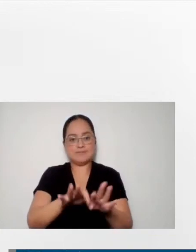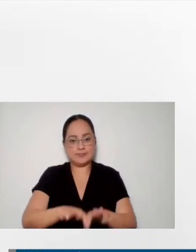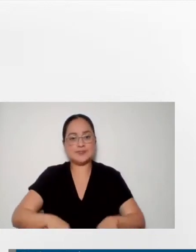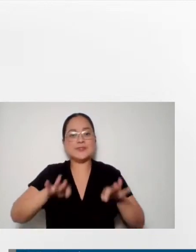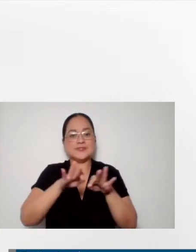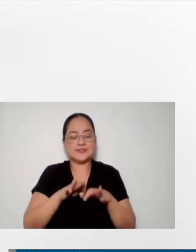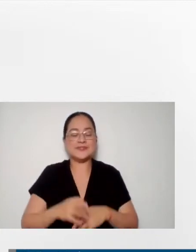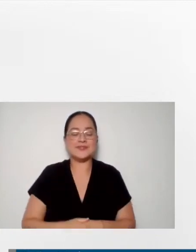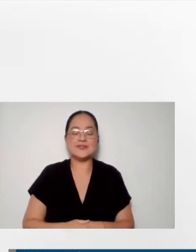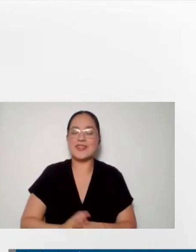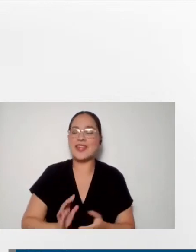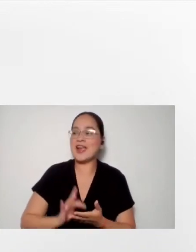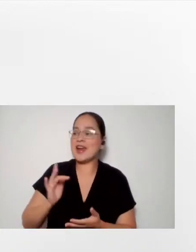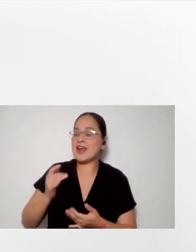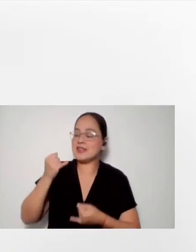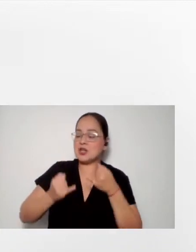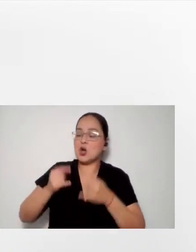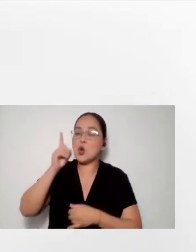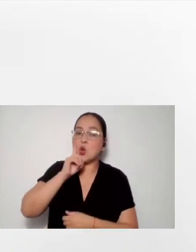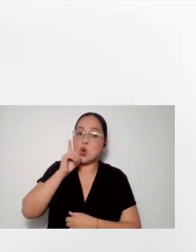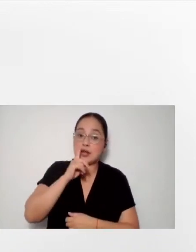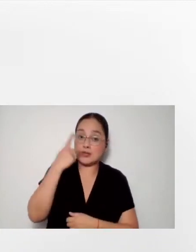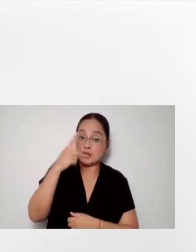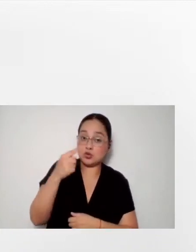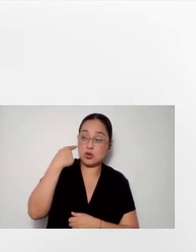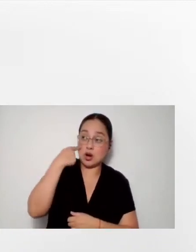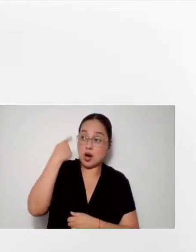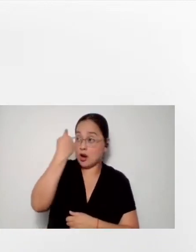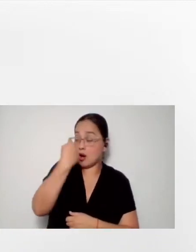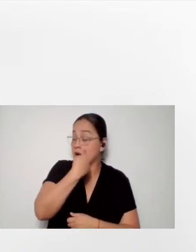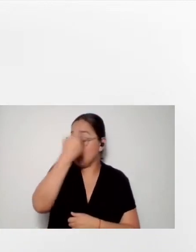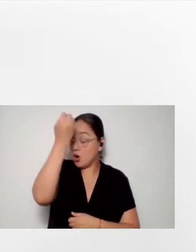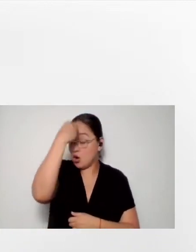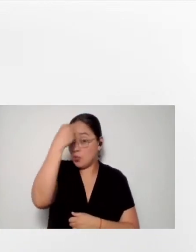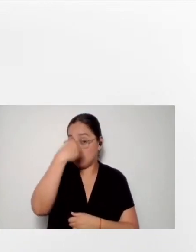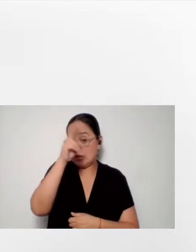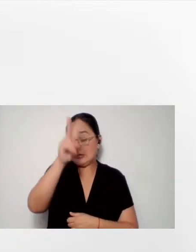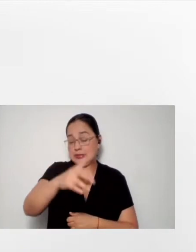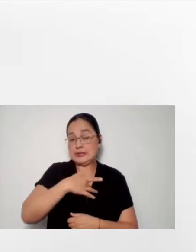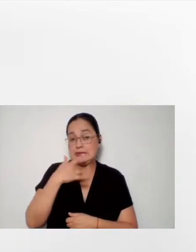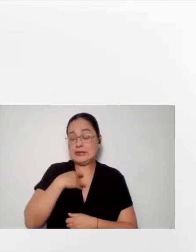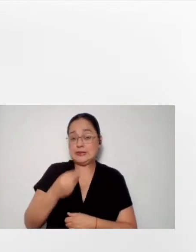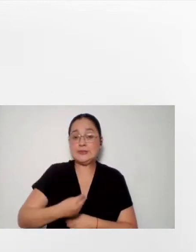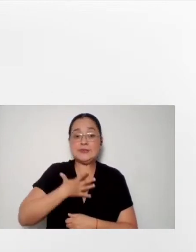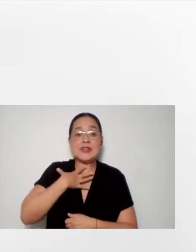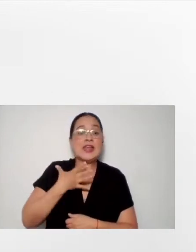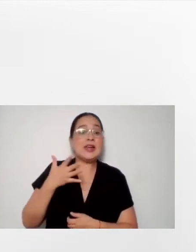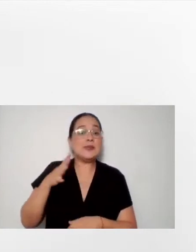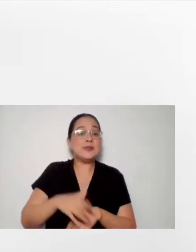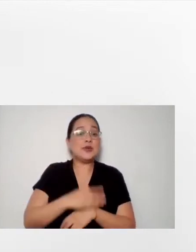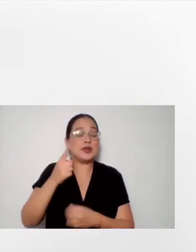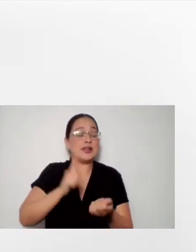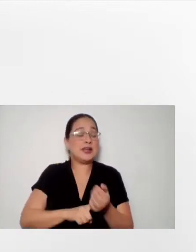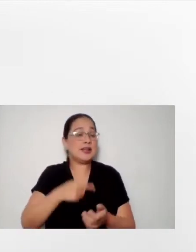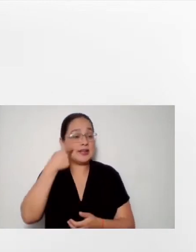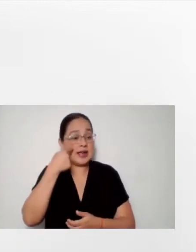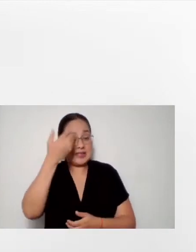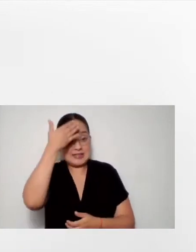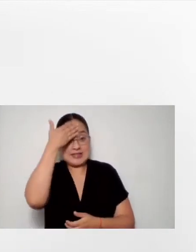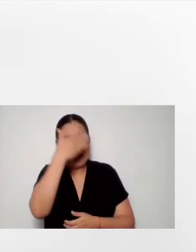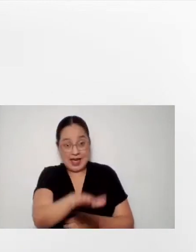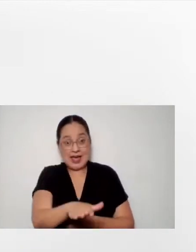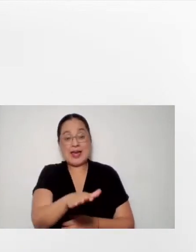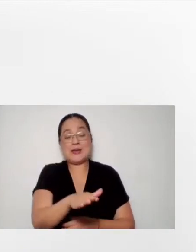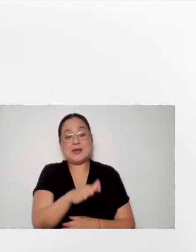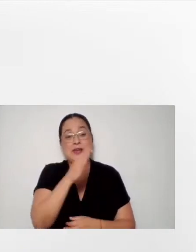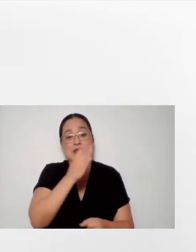Muchas gracias, jueza. La verdad es que sus palabras nos llenan de aliento en el Centro de Estudios Constitucionales al oír que este tipo